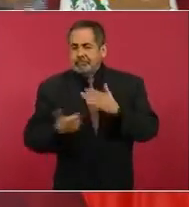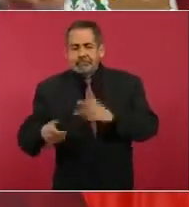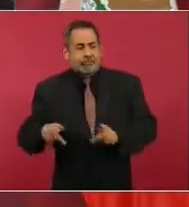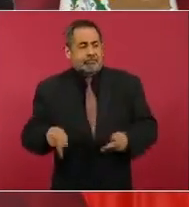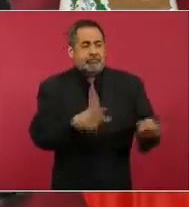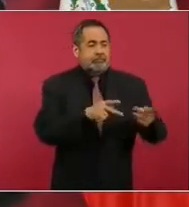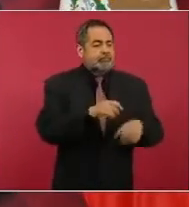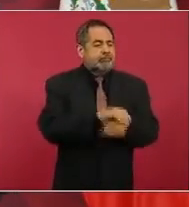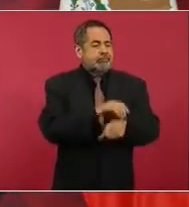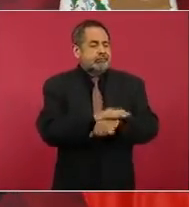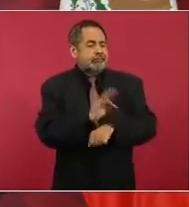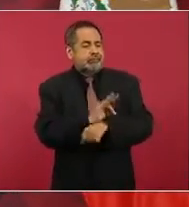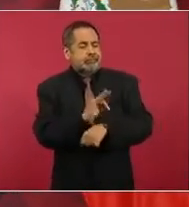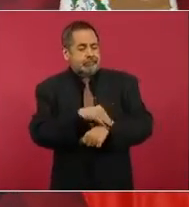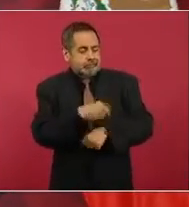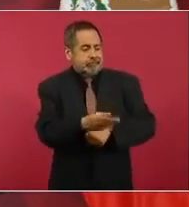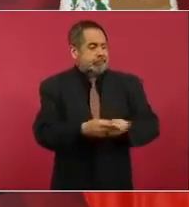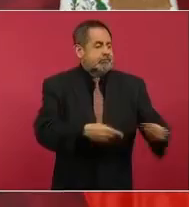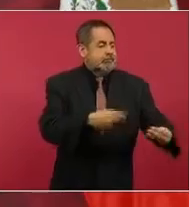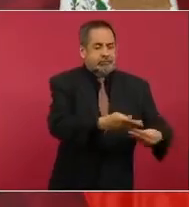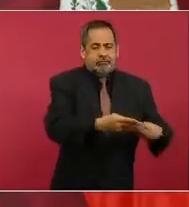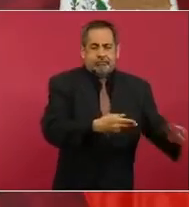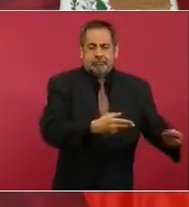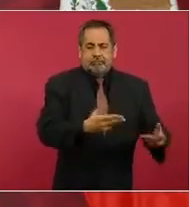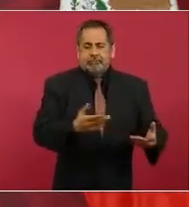sus allegados,